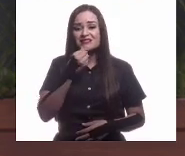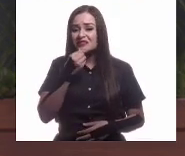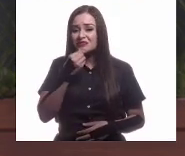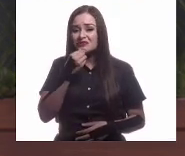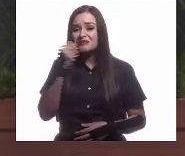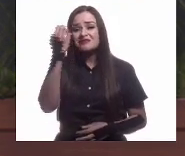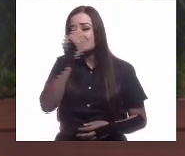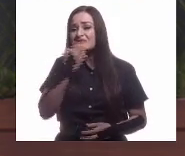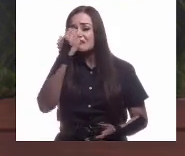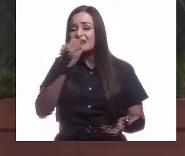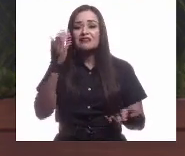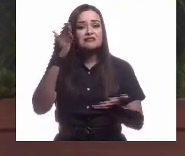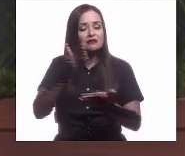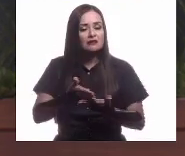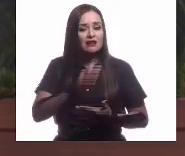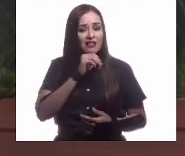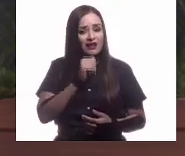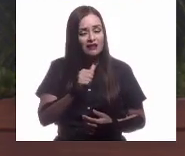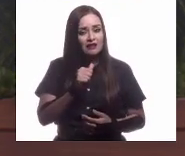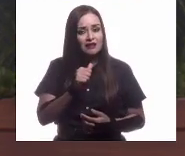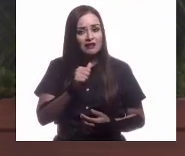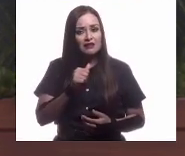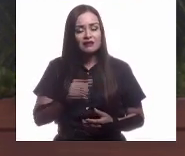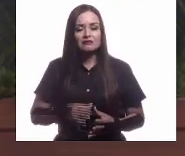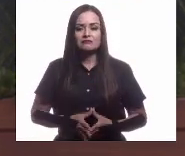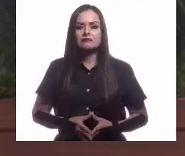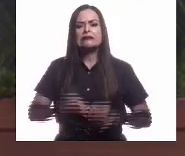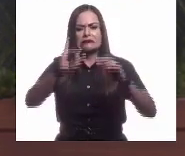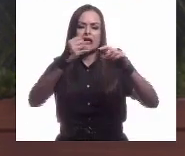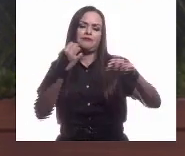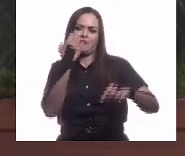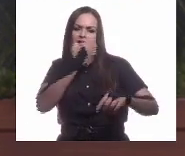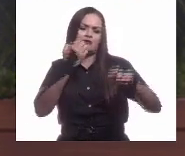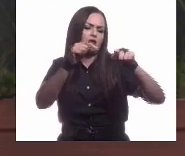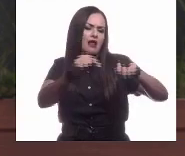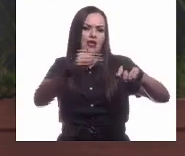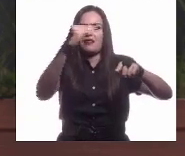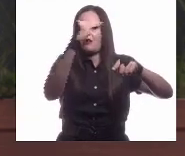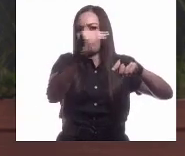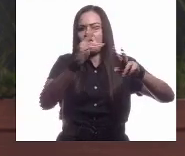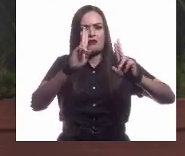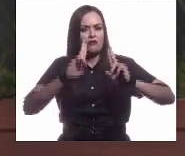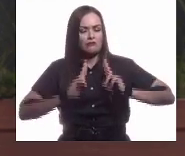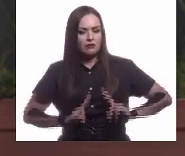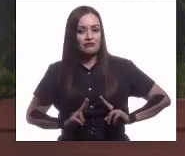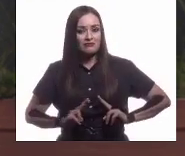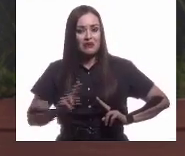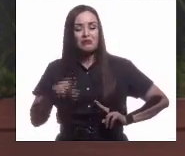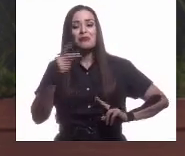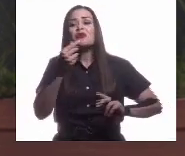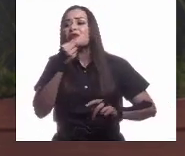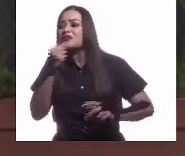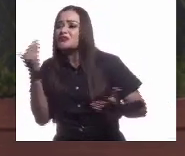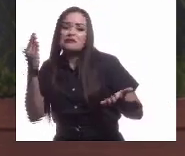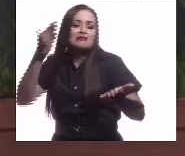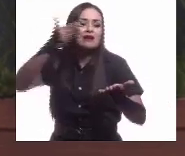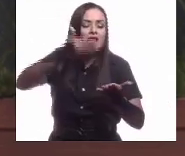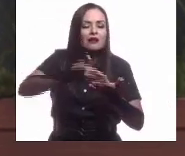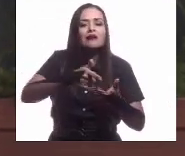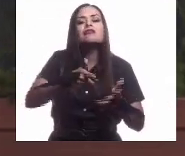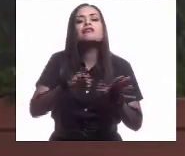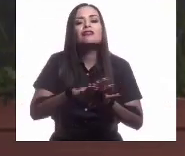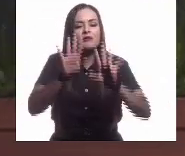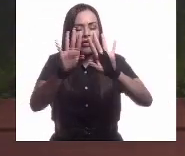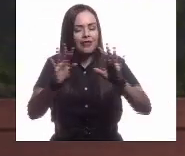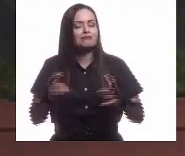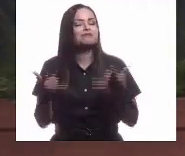a la escuela? Es decir, ahí está la escuela con techumbre, ahí está el uniforme, pero no tiene cómo llegar el niño a la escuela. Déjenme contarles